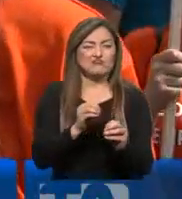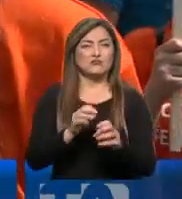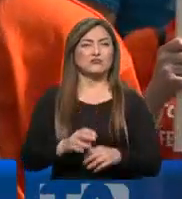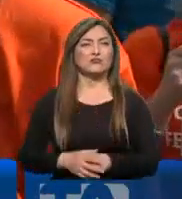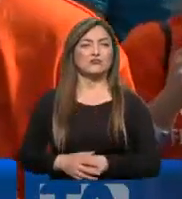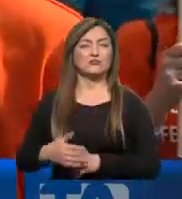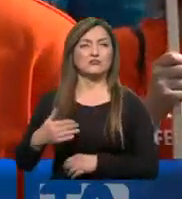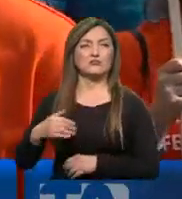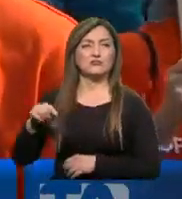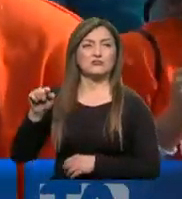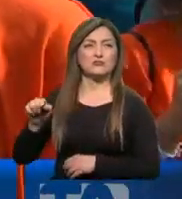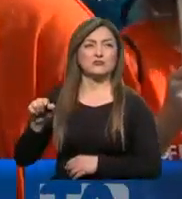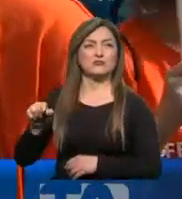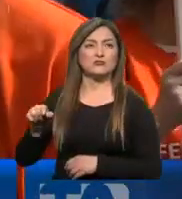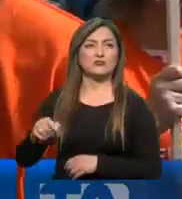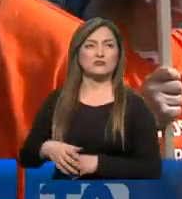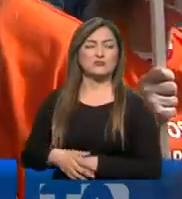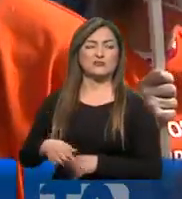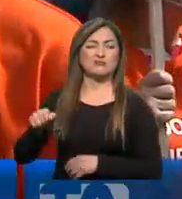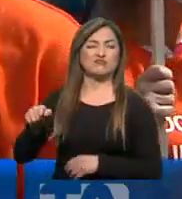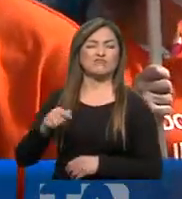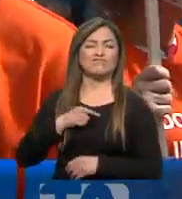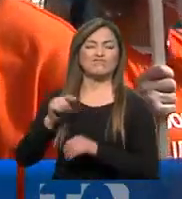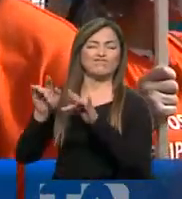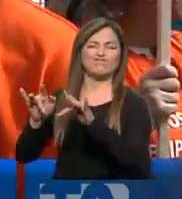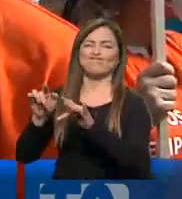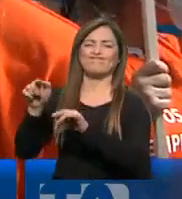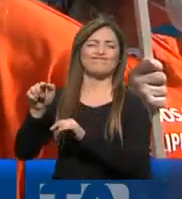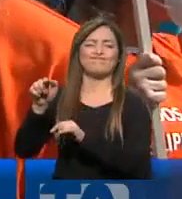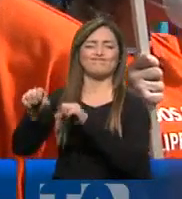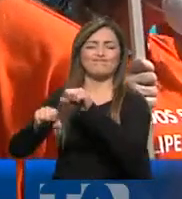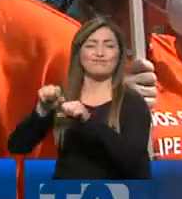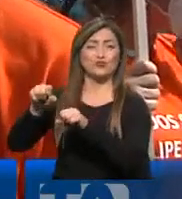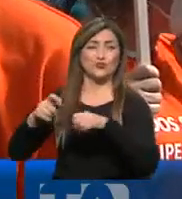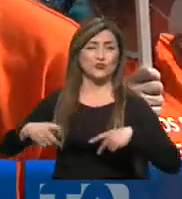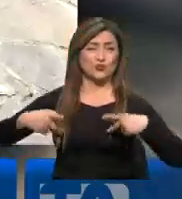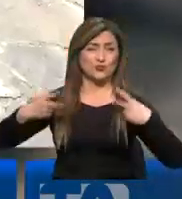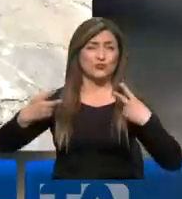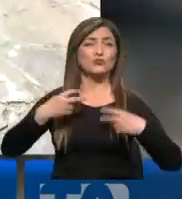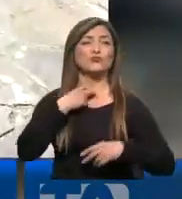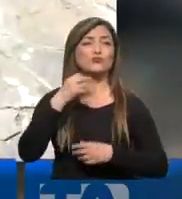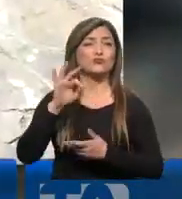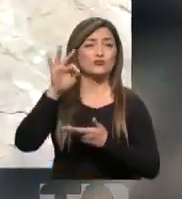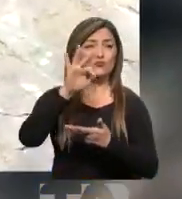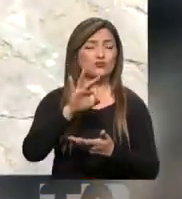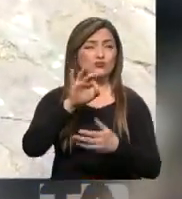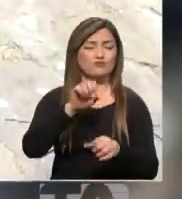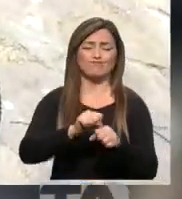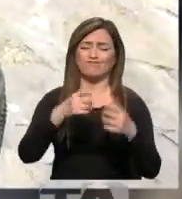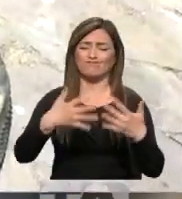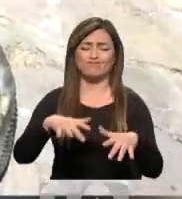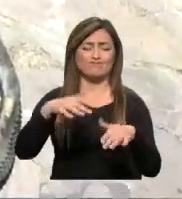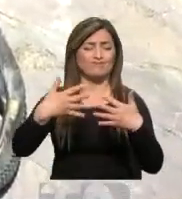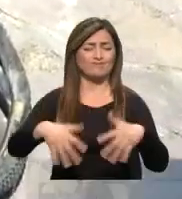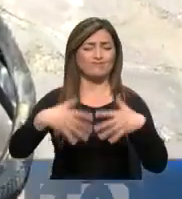afectado, o sea, se dio contra una máquina de acero. Si él vive, es nuestro deber ser la voz de él. El accidente causó graves